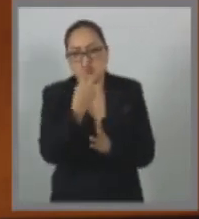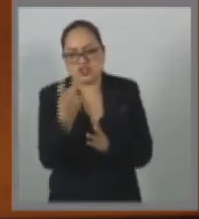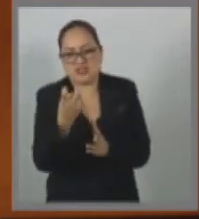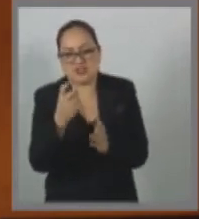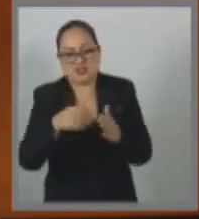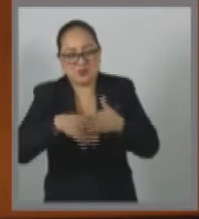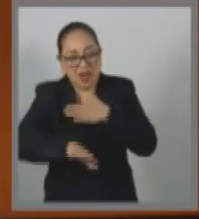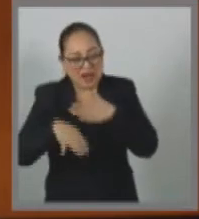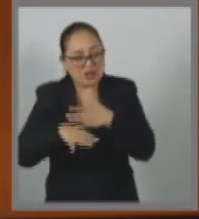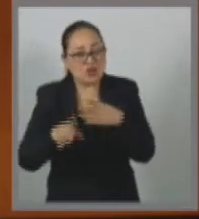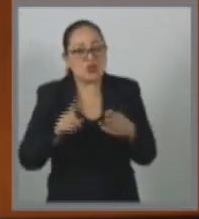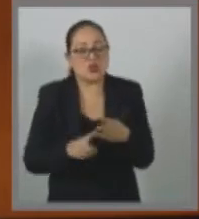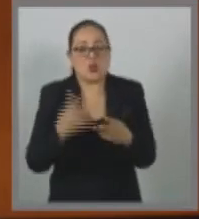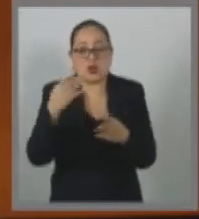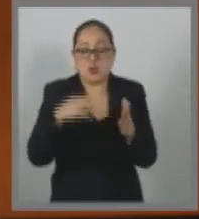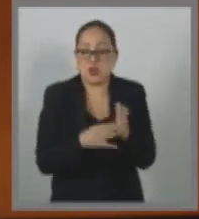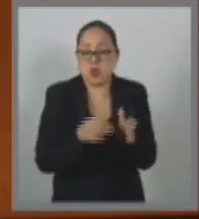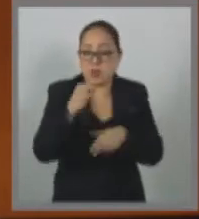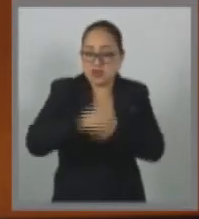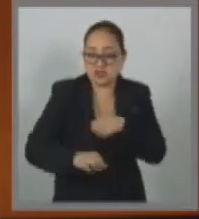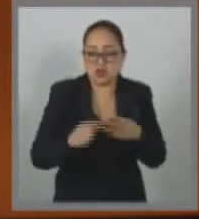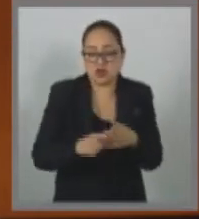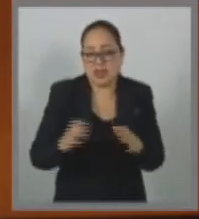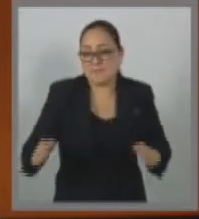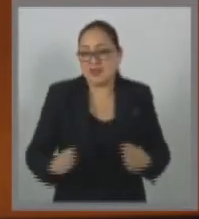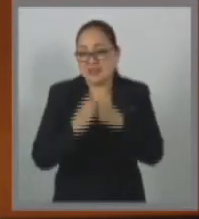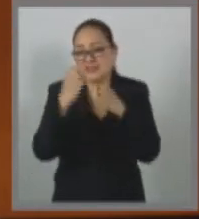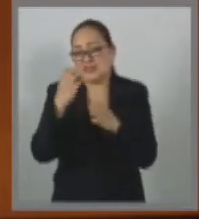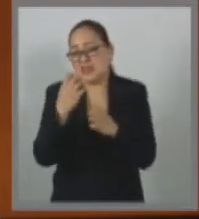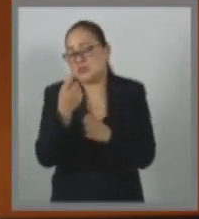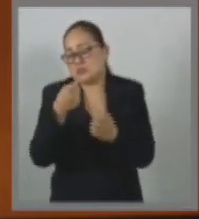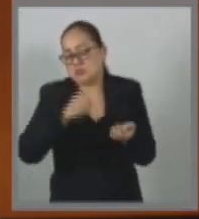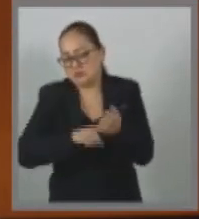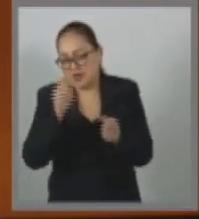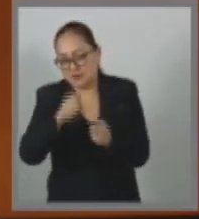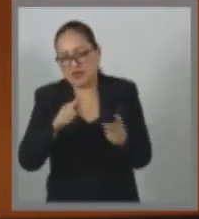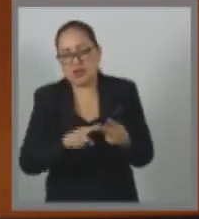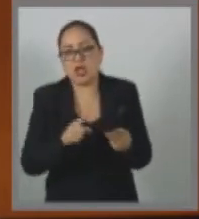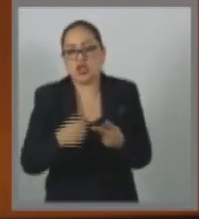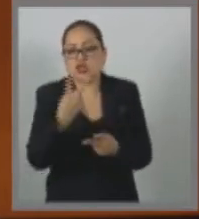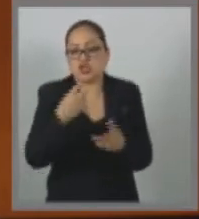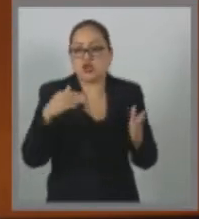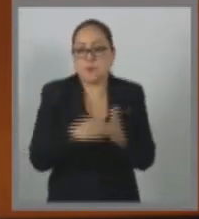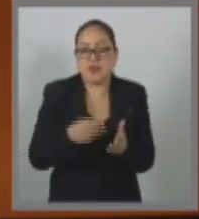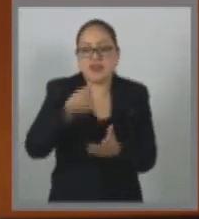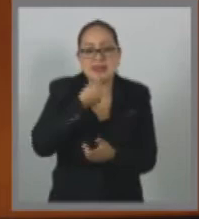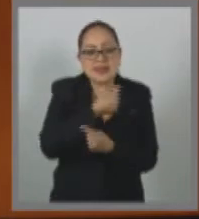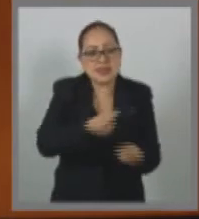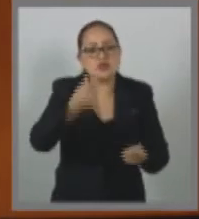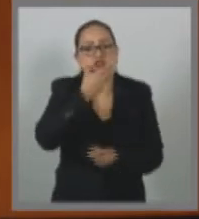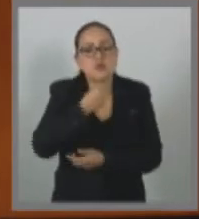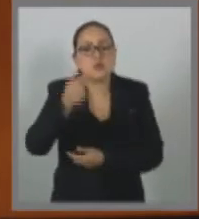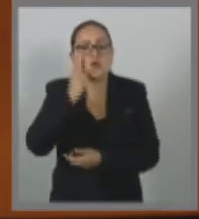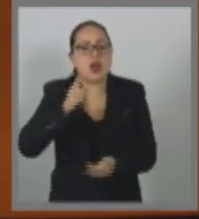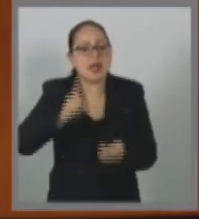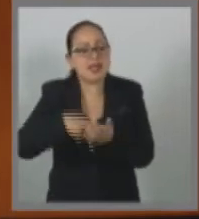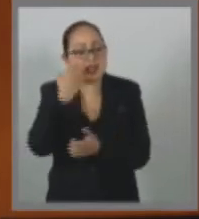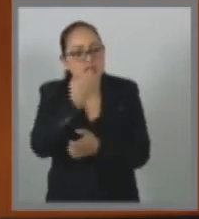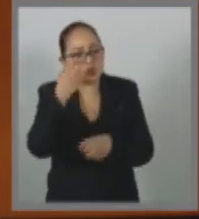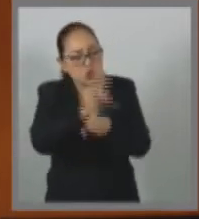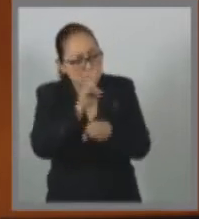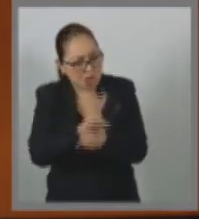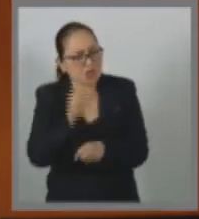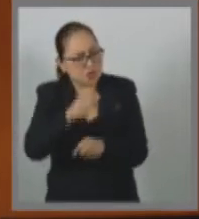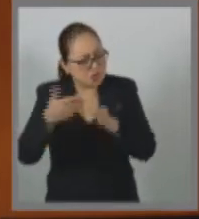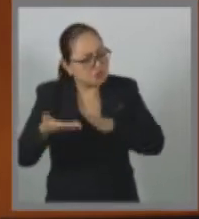operaciones, atendemos 60 mil urgencias y cuidamos 200 mil niños y niñas en nuestras guarderías. De